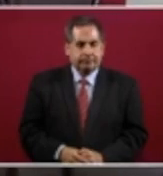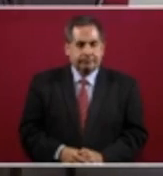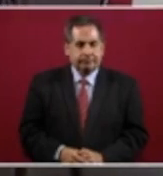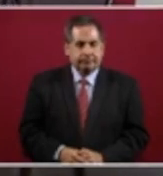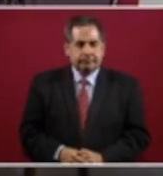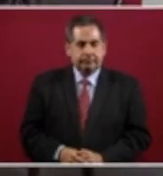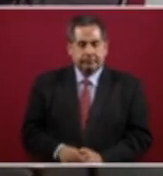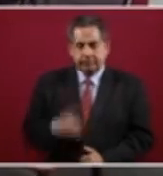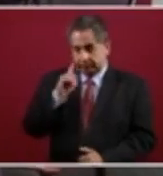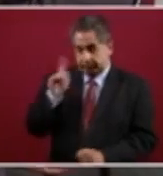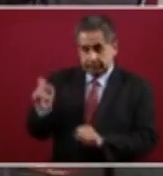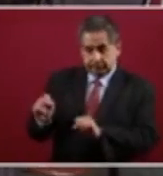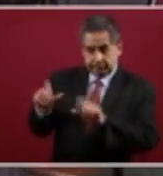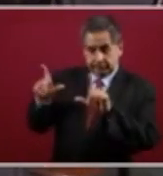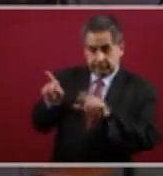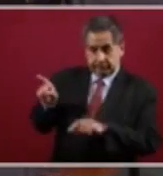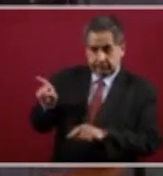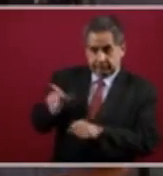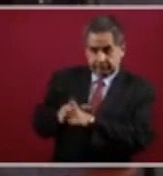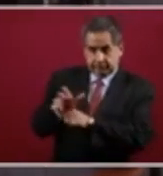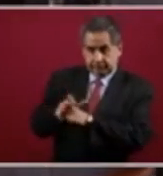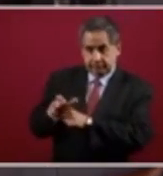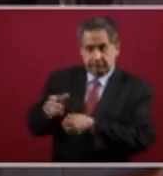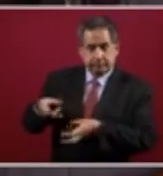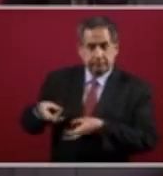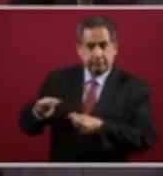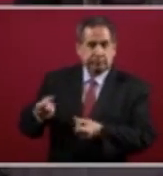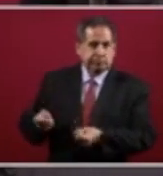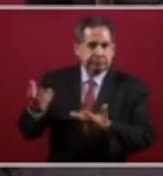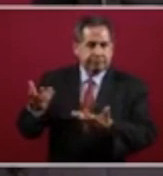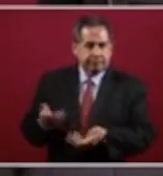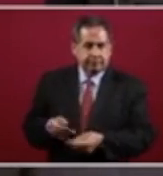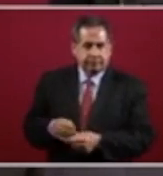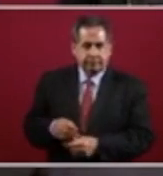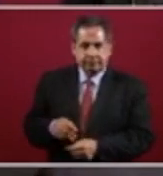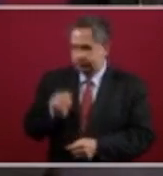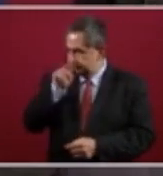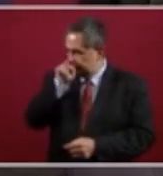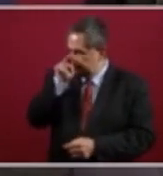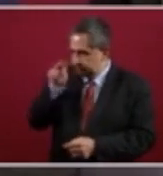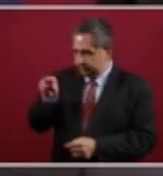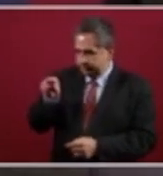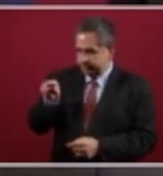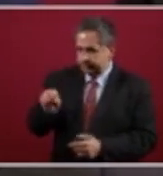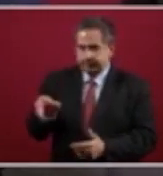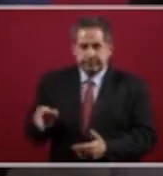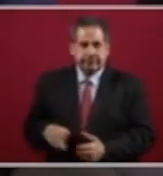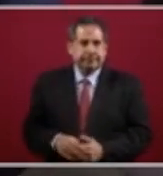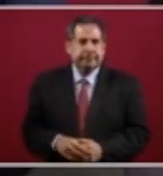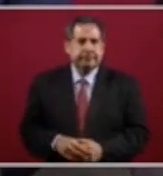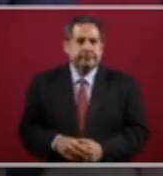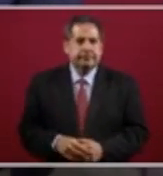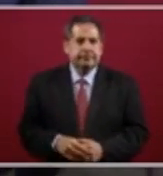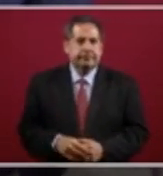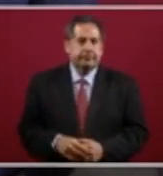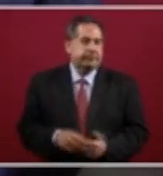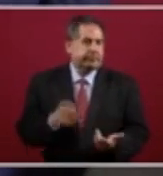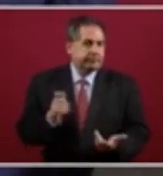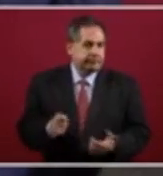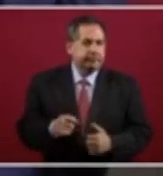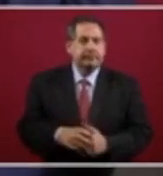Ahí están los gastos. Entonces, se va